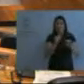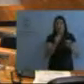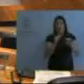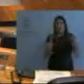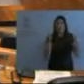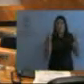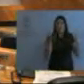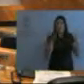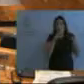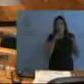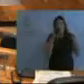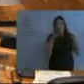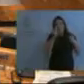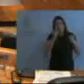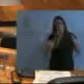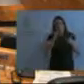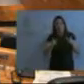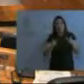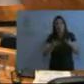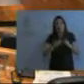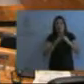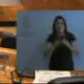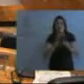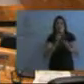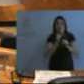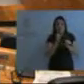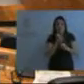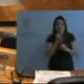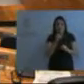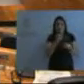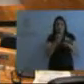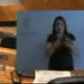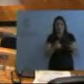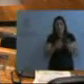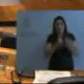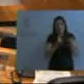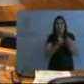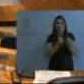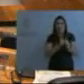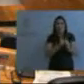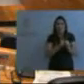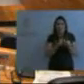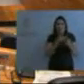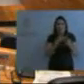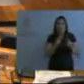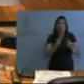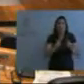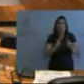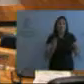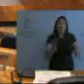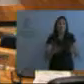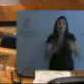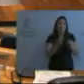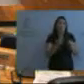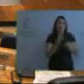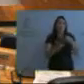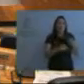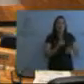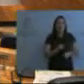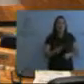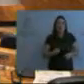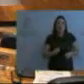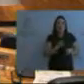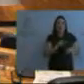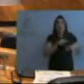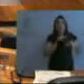una discriminación de los astilleros y sus empresas auxiliares en el Principado de Asturias. Muchas gracias. Gracias. Para contestar tiene la palabra el